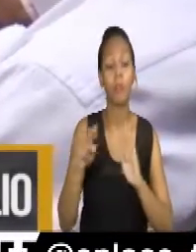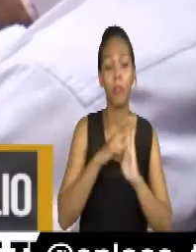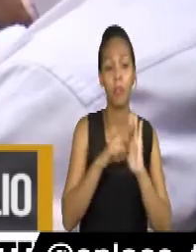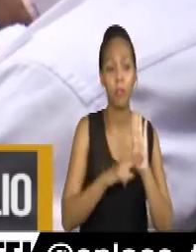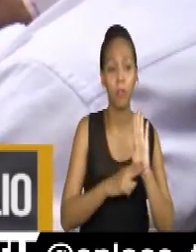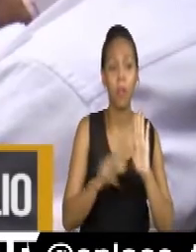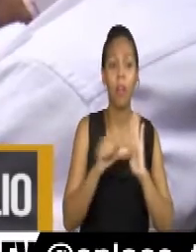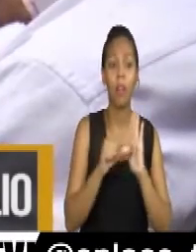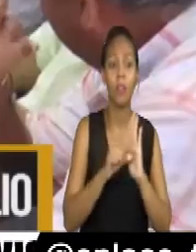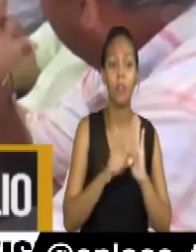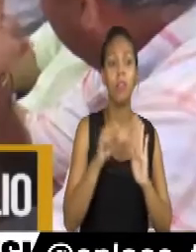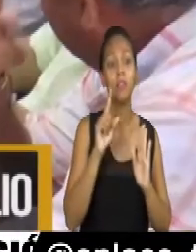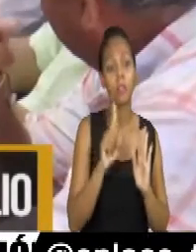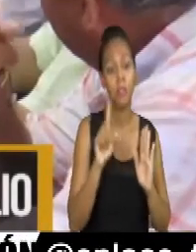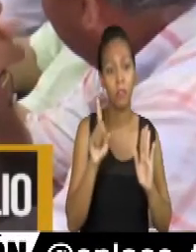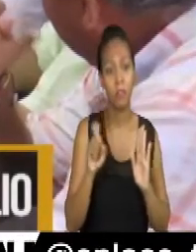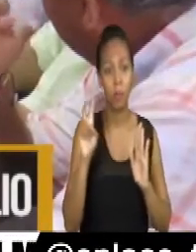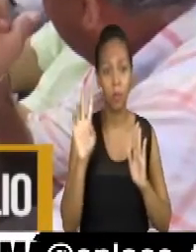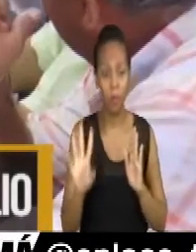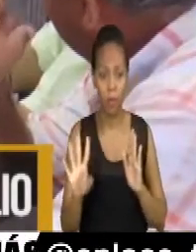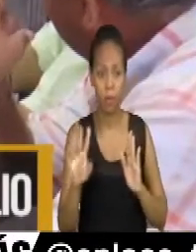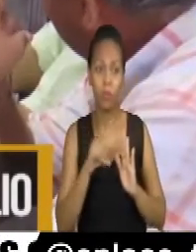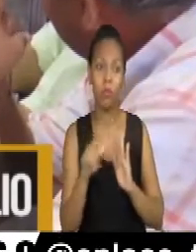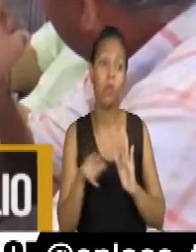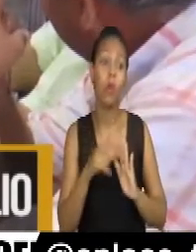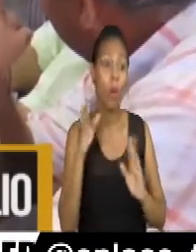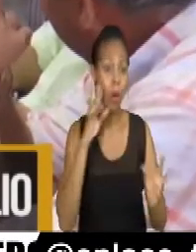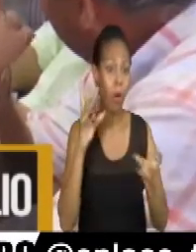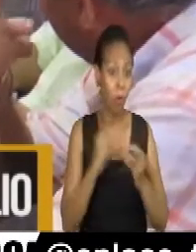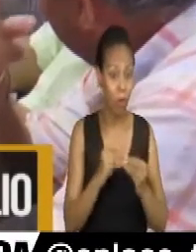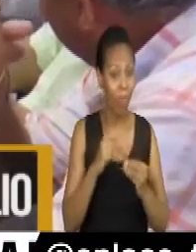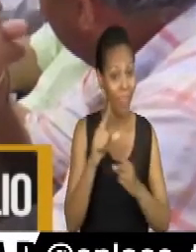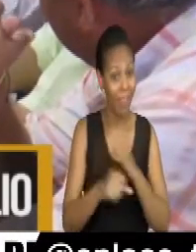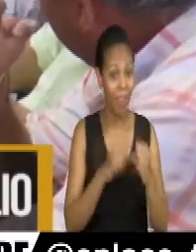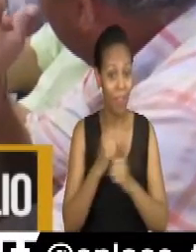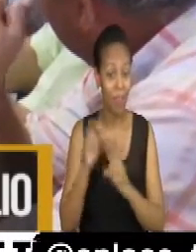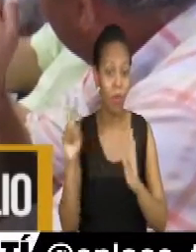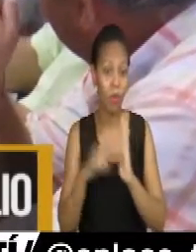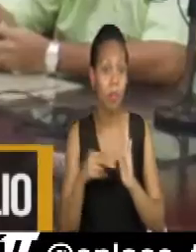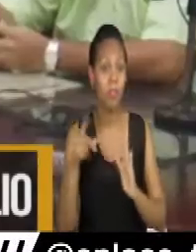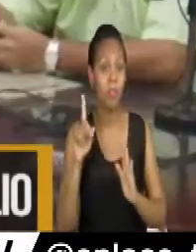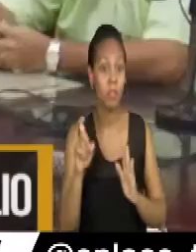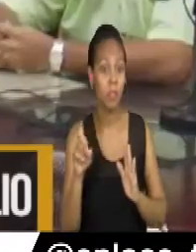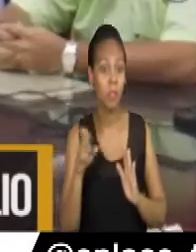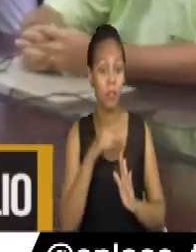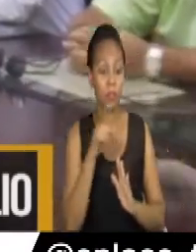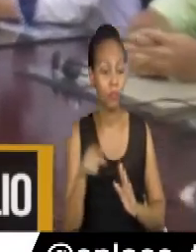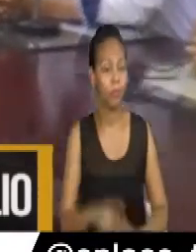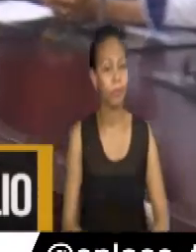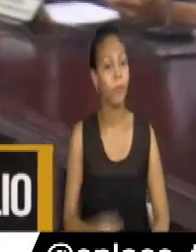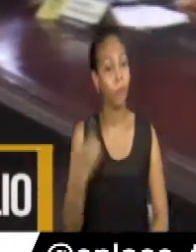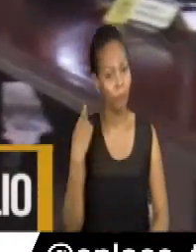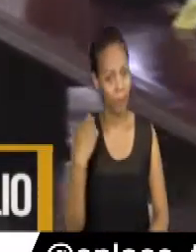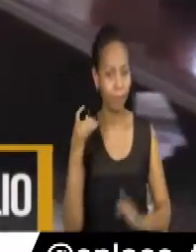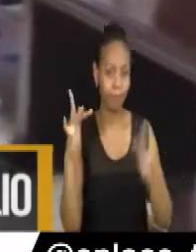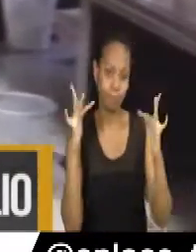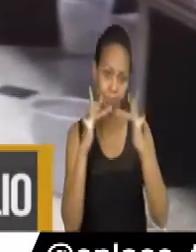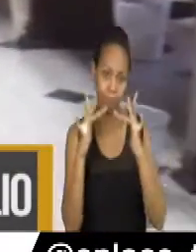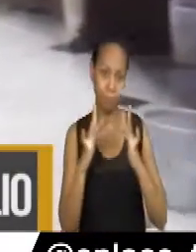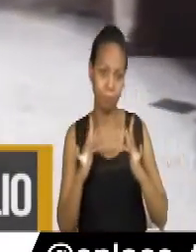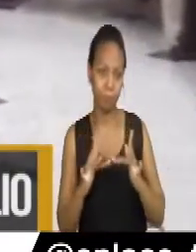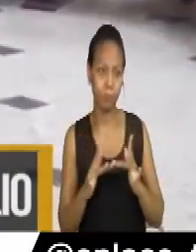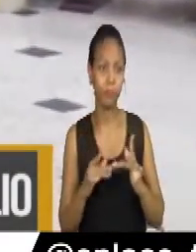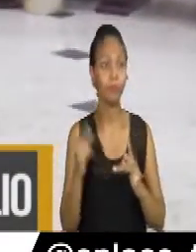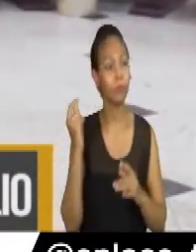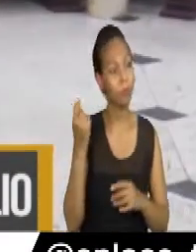Acuerdo 059 del 2006, que establece el reglamento interno de la Corporación Edilicia. Dicha solicitud fue presentada el 2